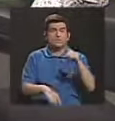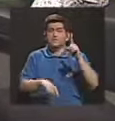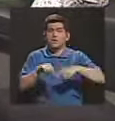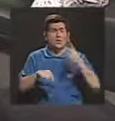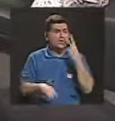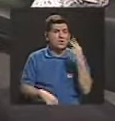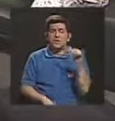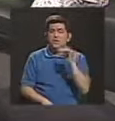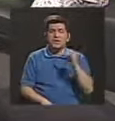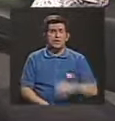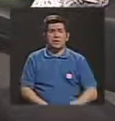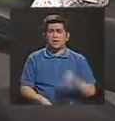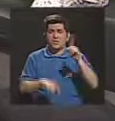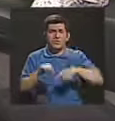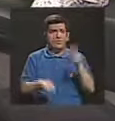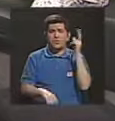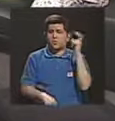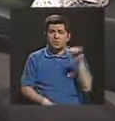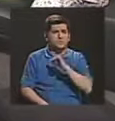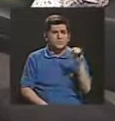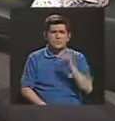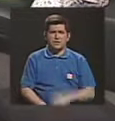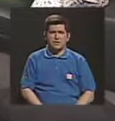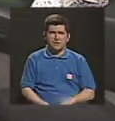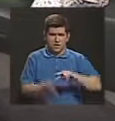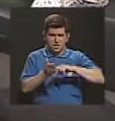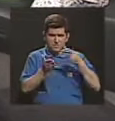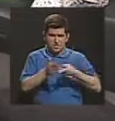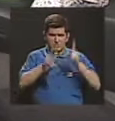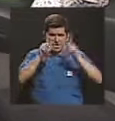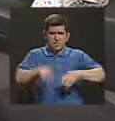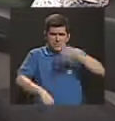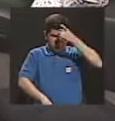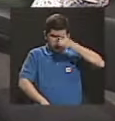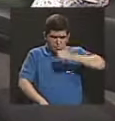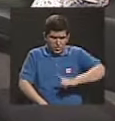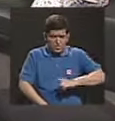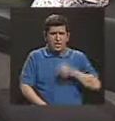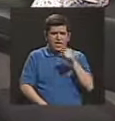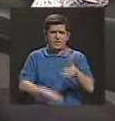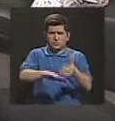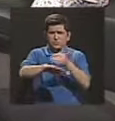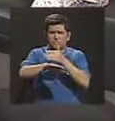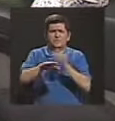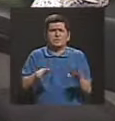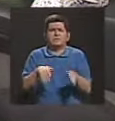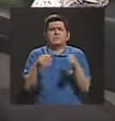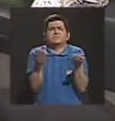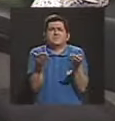puedo ver igual, ya no puedo escuchar igual. ¿Caería yo entonces en una depresión? ¿Cómo sobrellevar esto?